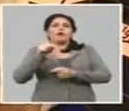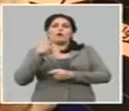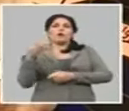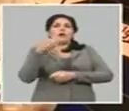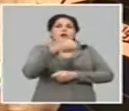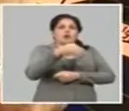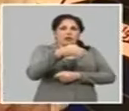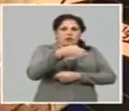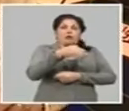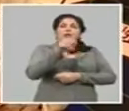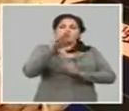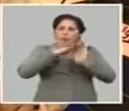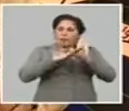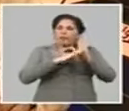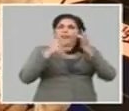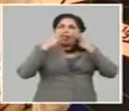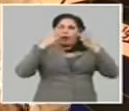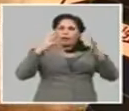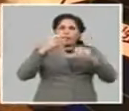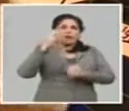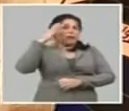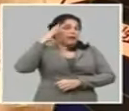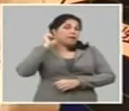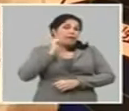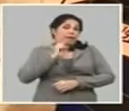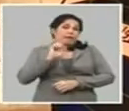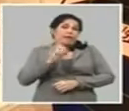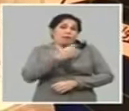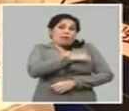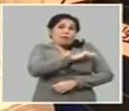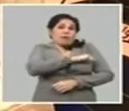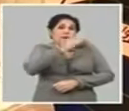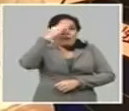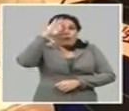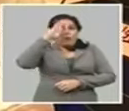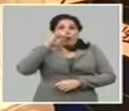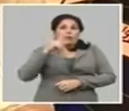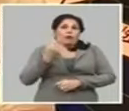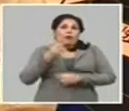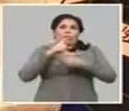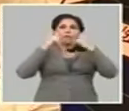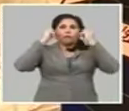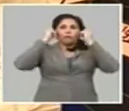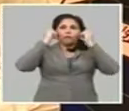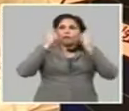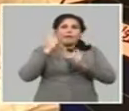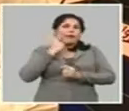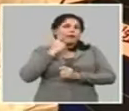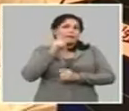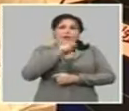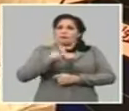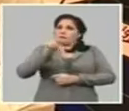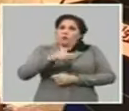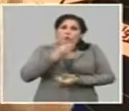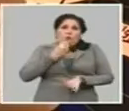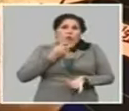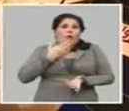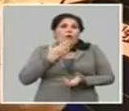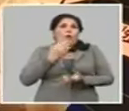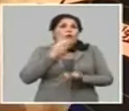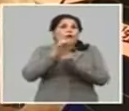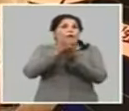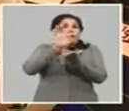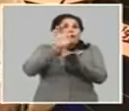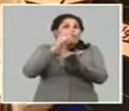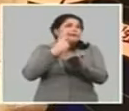es una medida que también va a entender el pueblo que va a permitir que no haya aglomeración de personas y que también se van a proteger